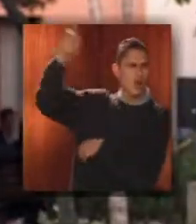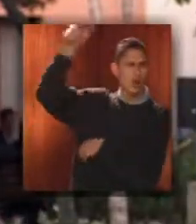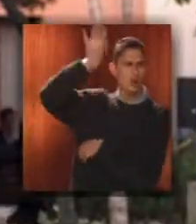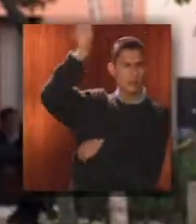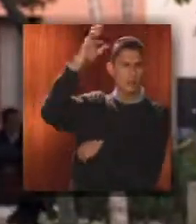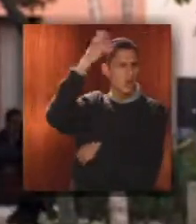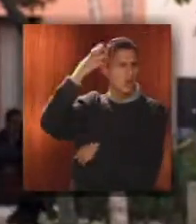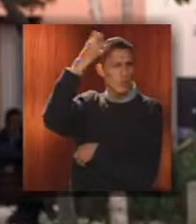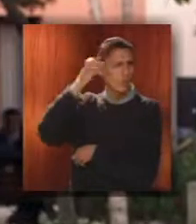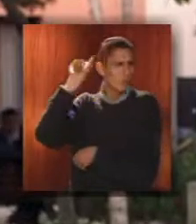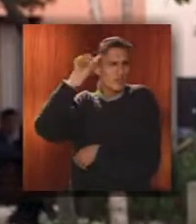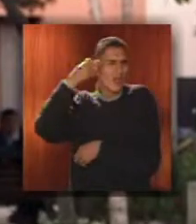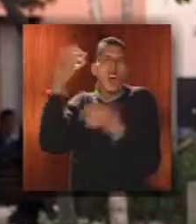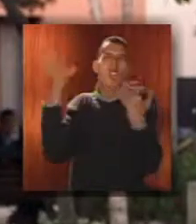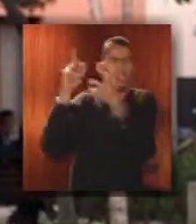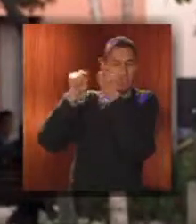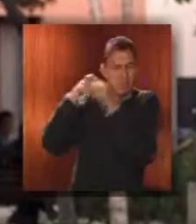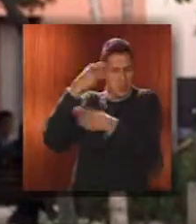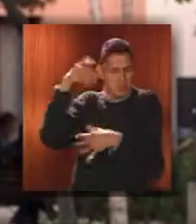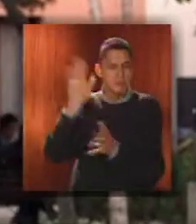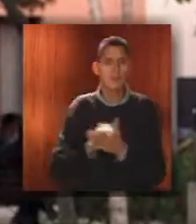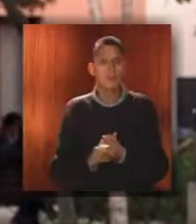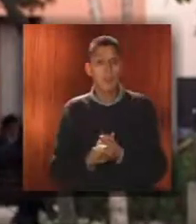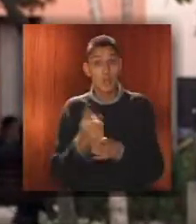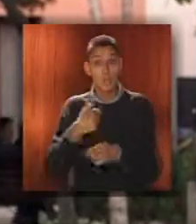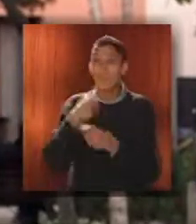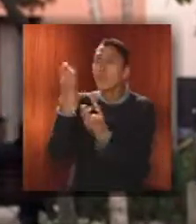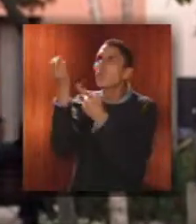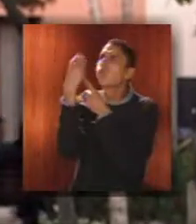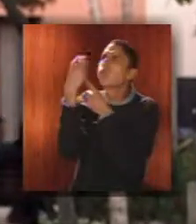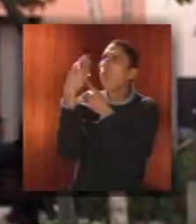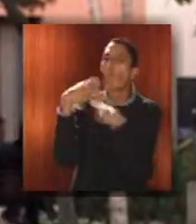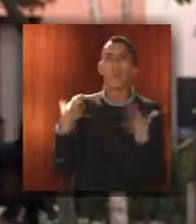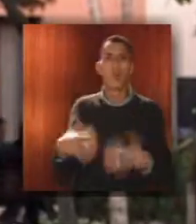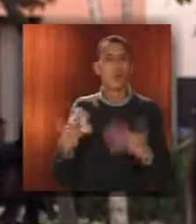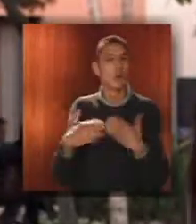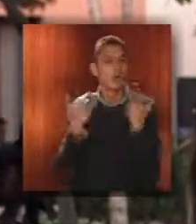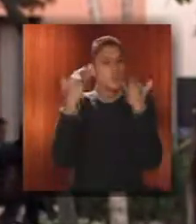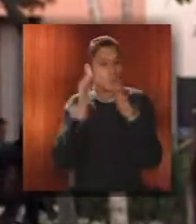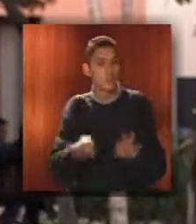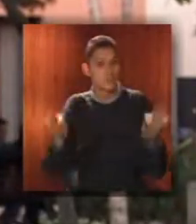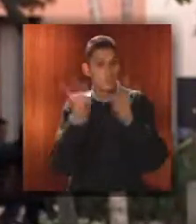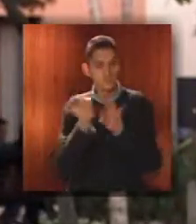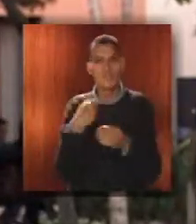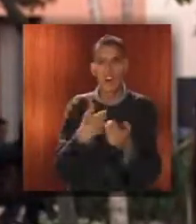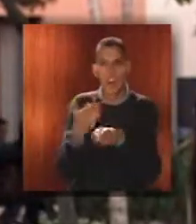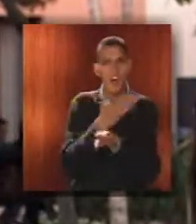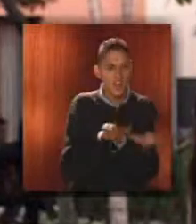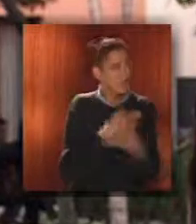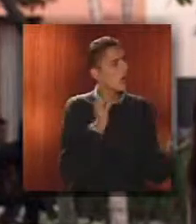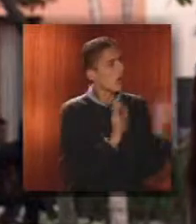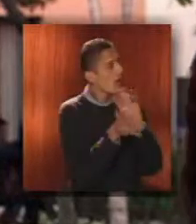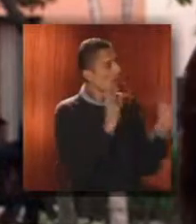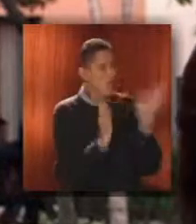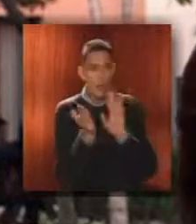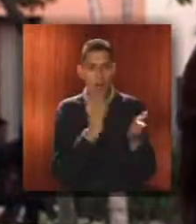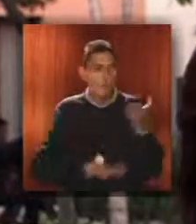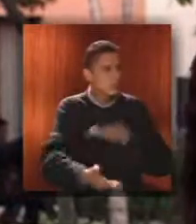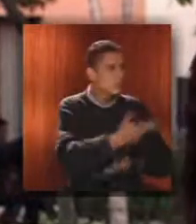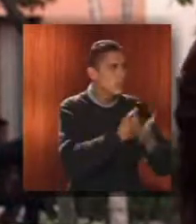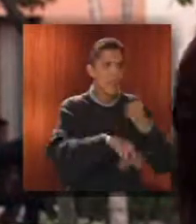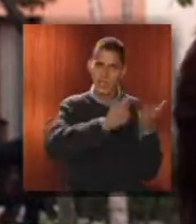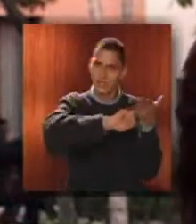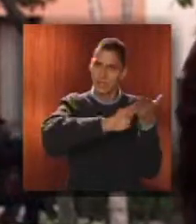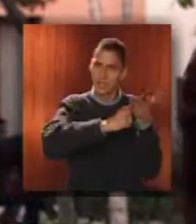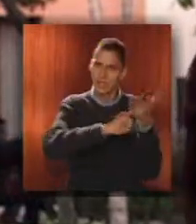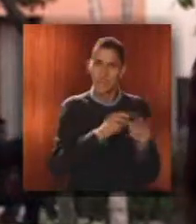de alguna persona que vino de Europa, no recuerdo en este momento el país, y me sirvió bastante. Hemos hecho charlas con